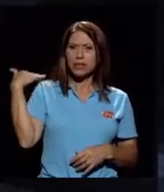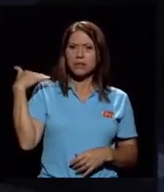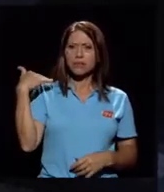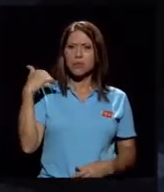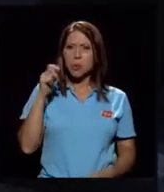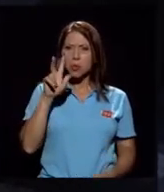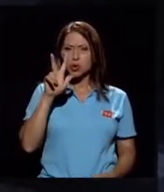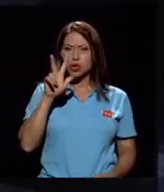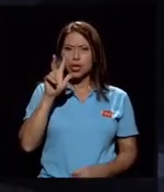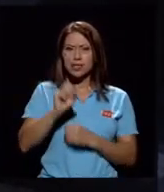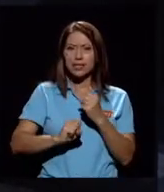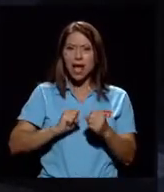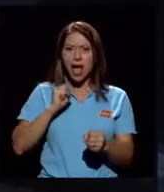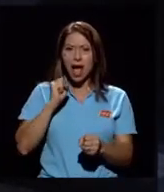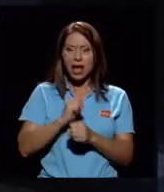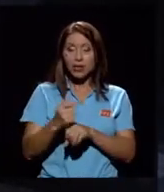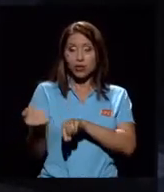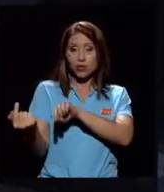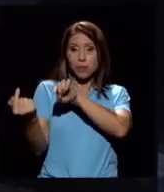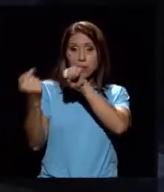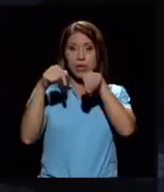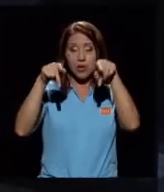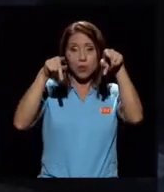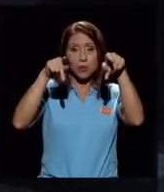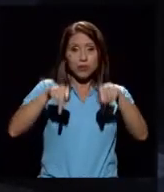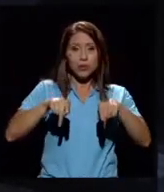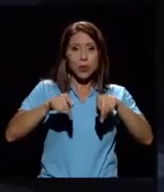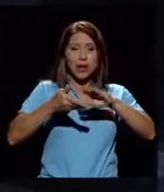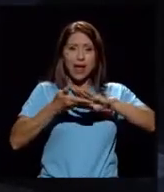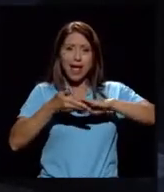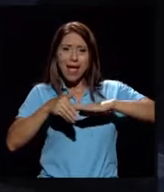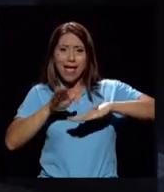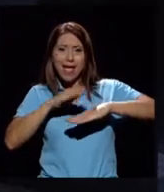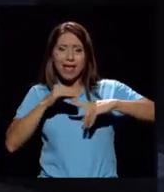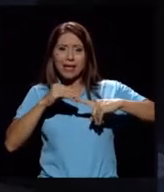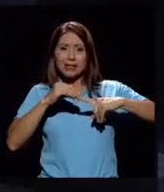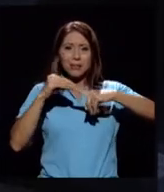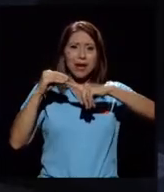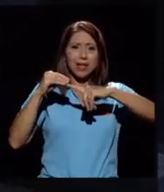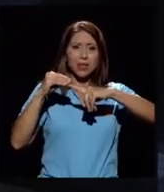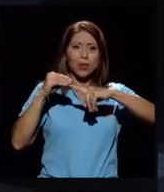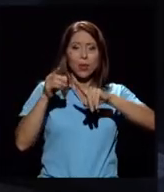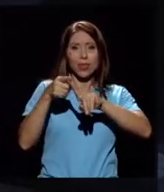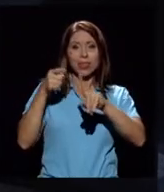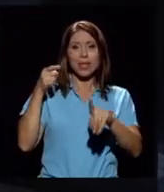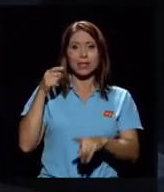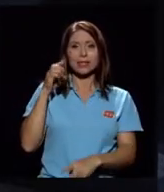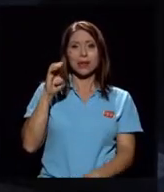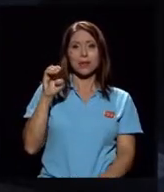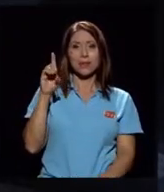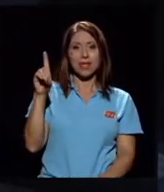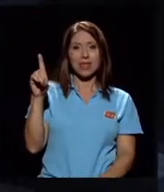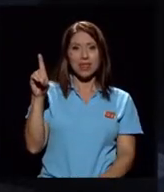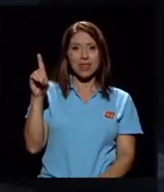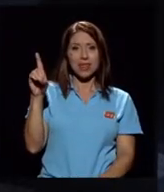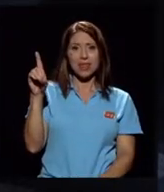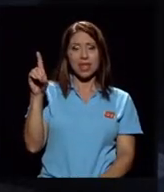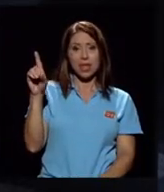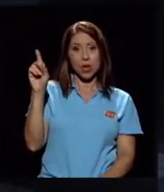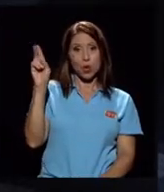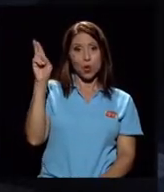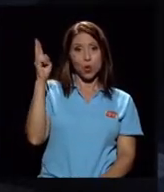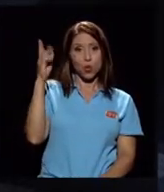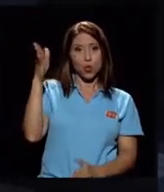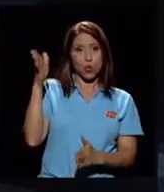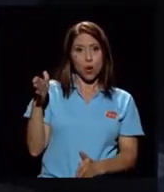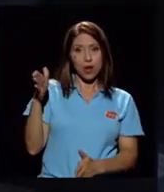años viene un experto de memoria no me engañó uruguayo del bid y el experto en temas fiscales y dijo que bueno que el